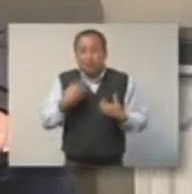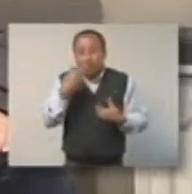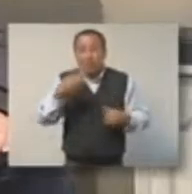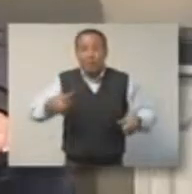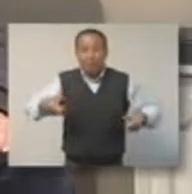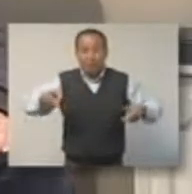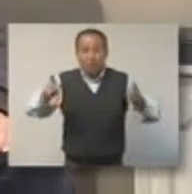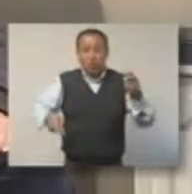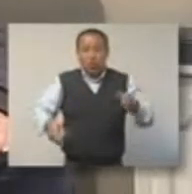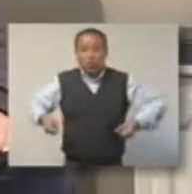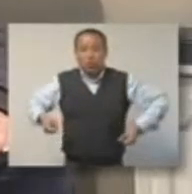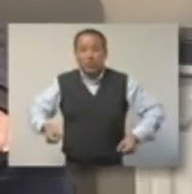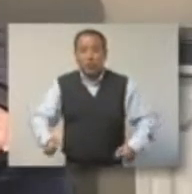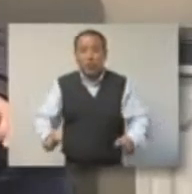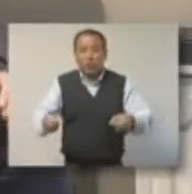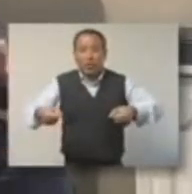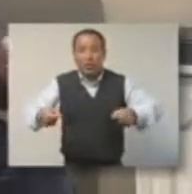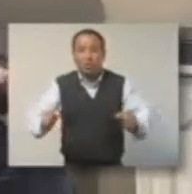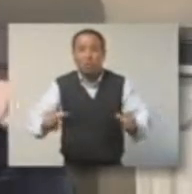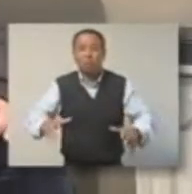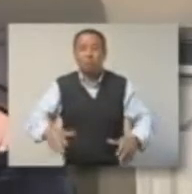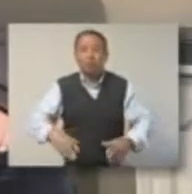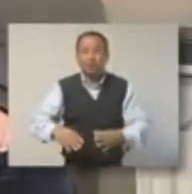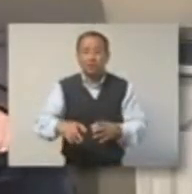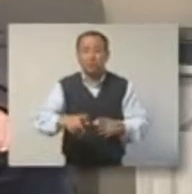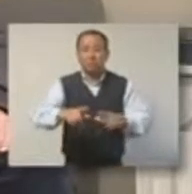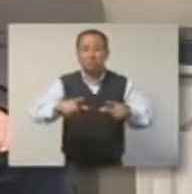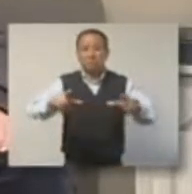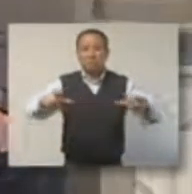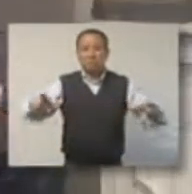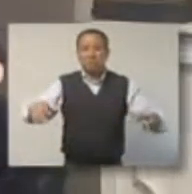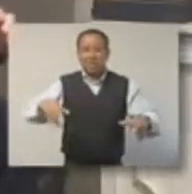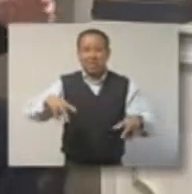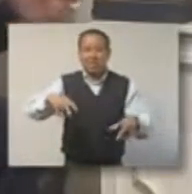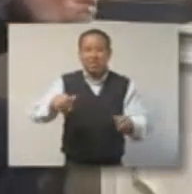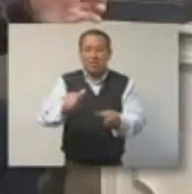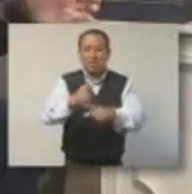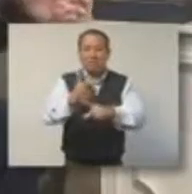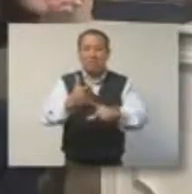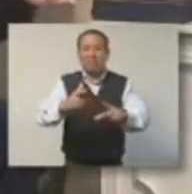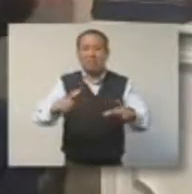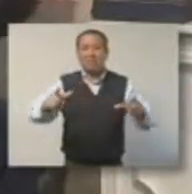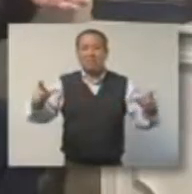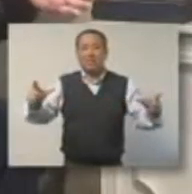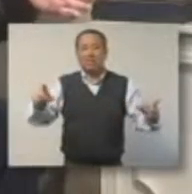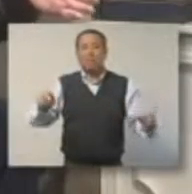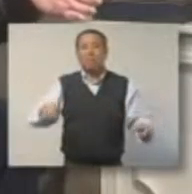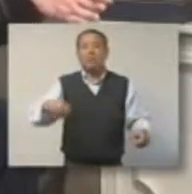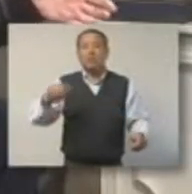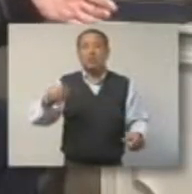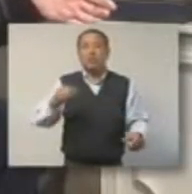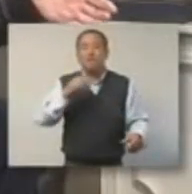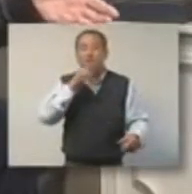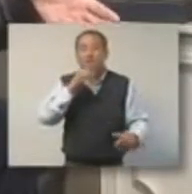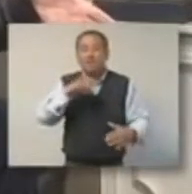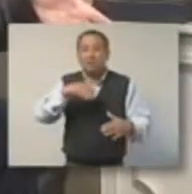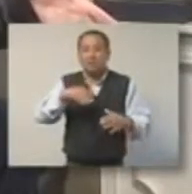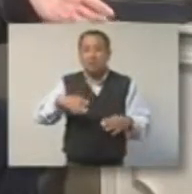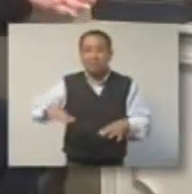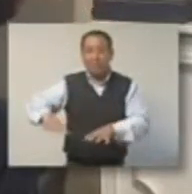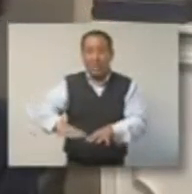ruedas podamos desplazarnos con libertad, ¿no? La vereda, por ejemplo, no puedes